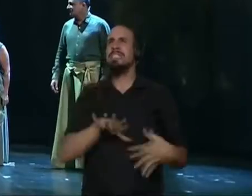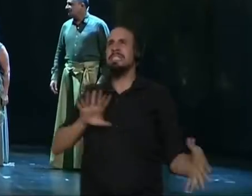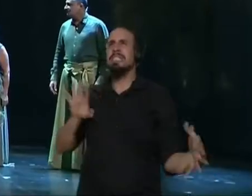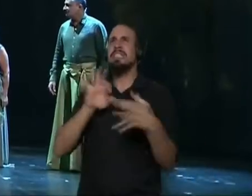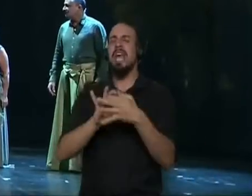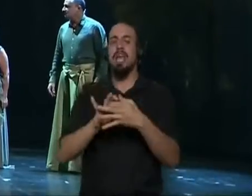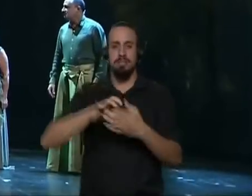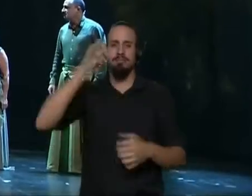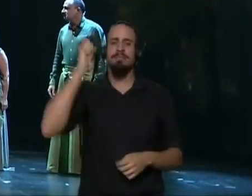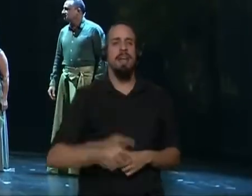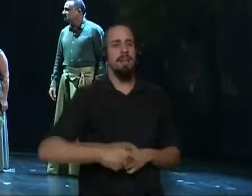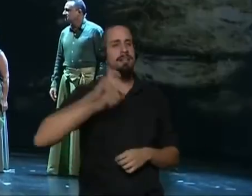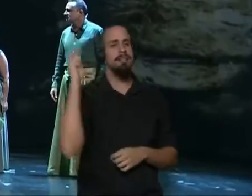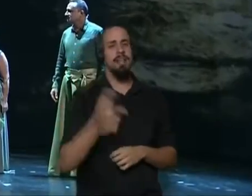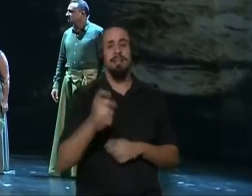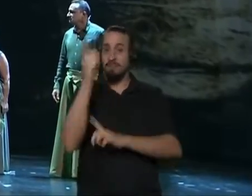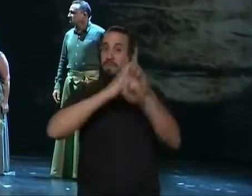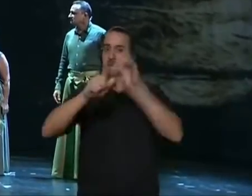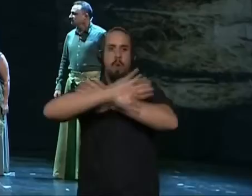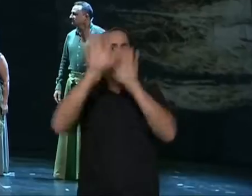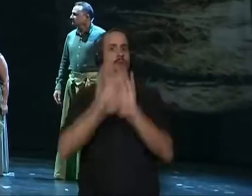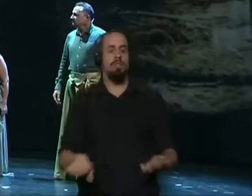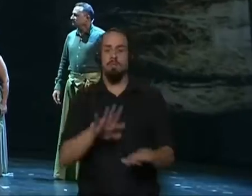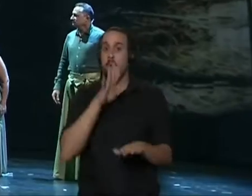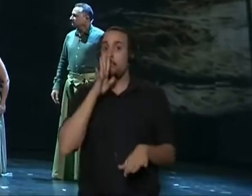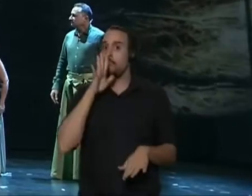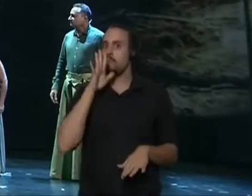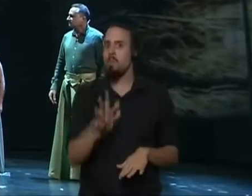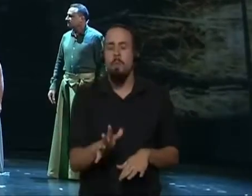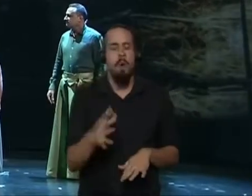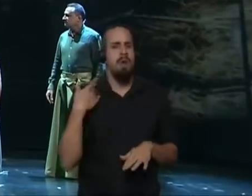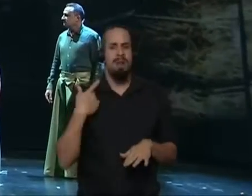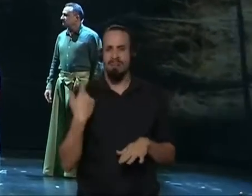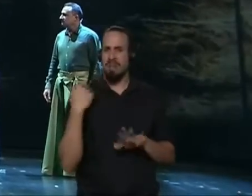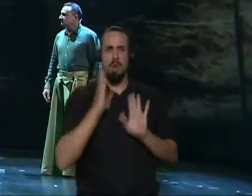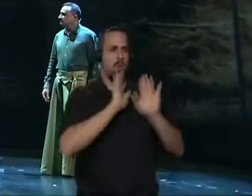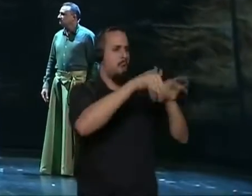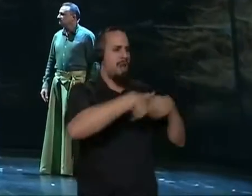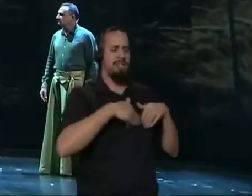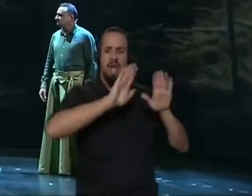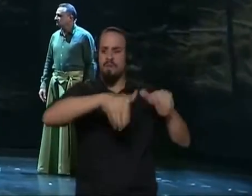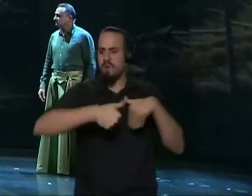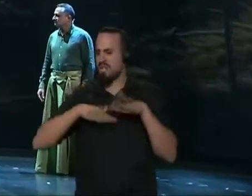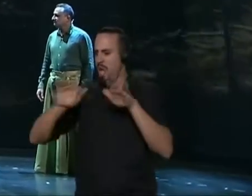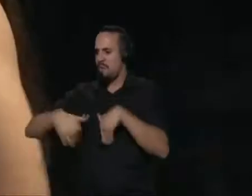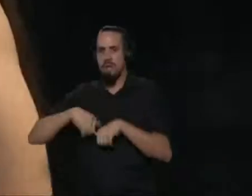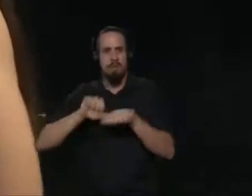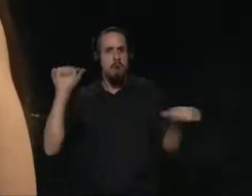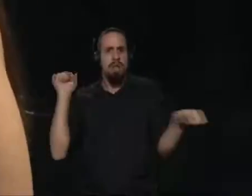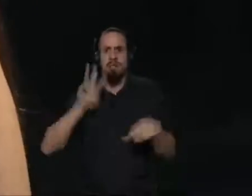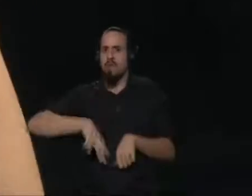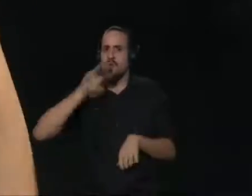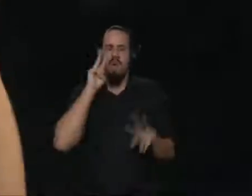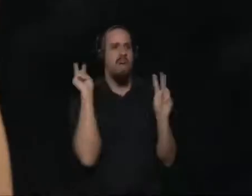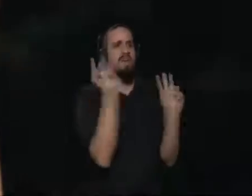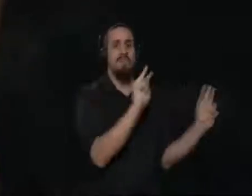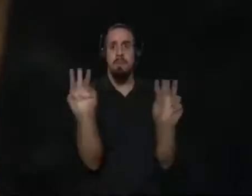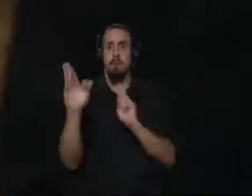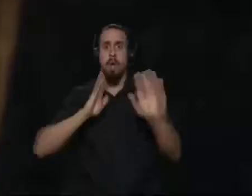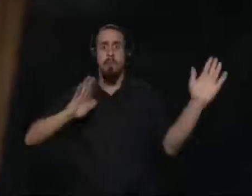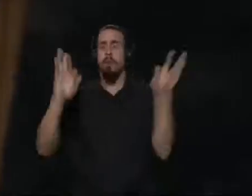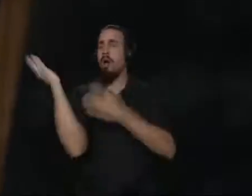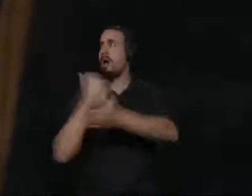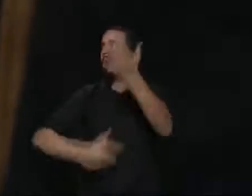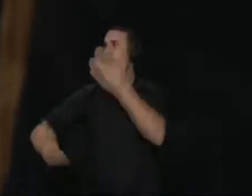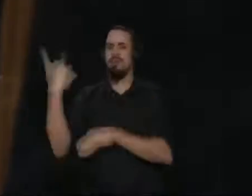veces ese fue el viaje definitivo, porque nunca fueron tantos los retornos que vivimos. Y hace tiempo que nos toca no entender